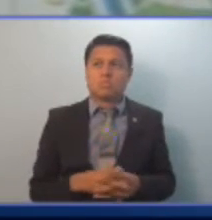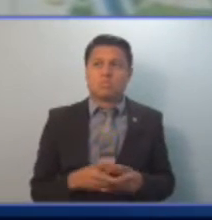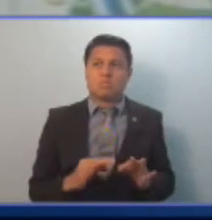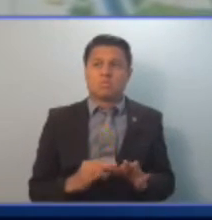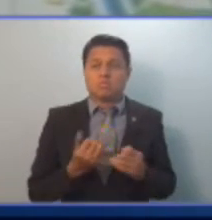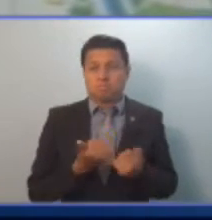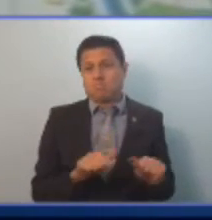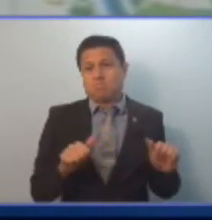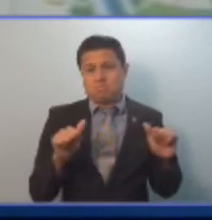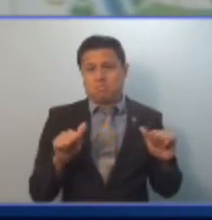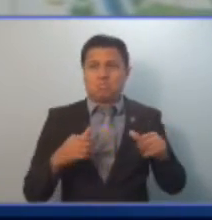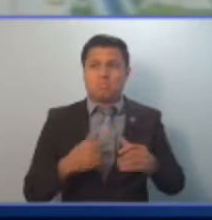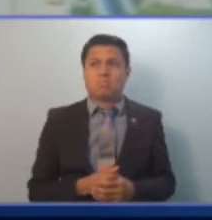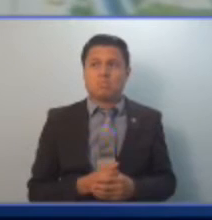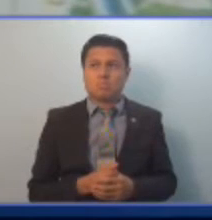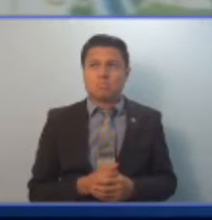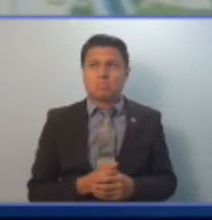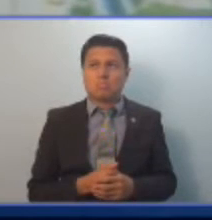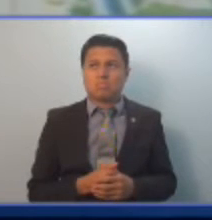independiente,